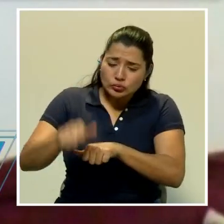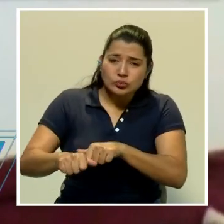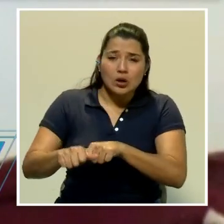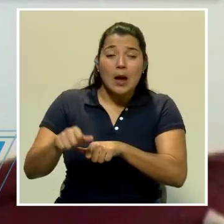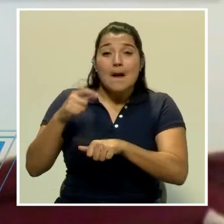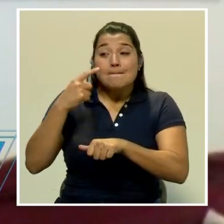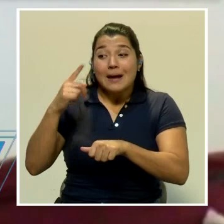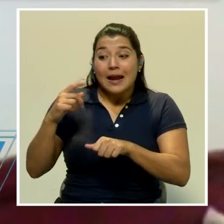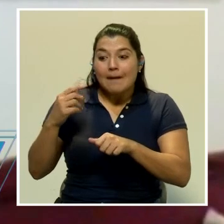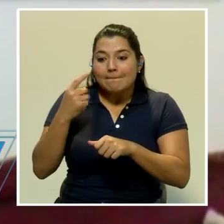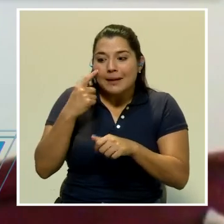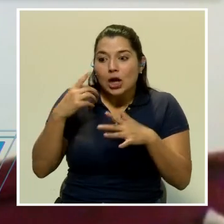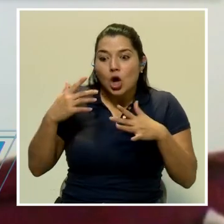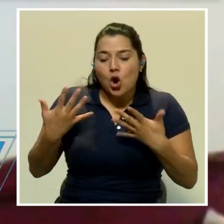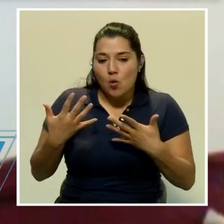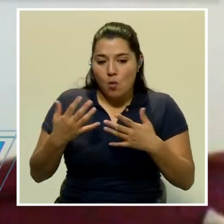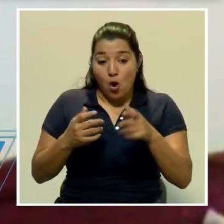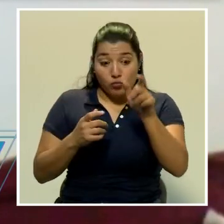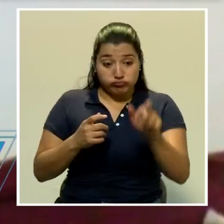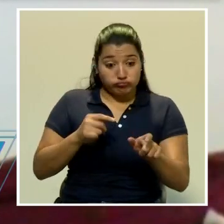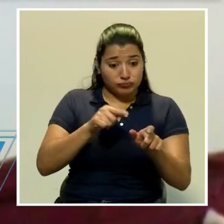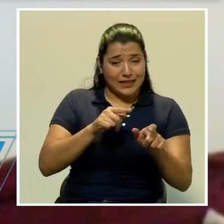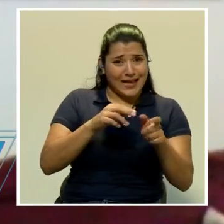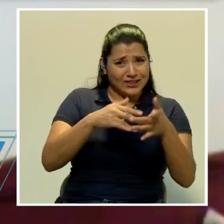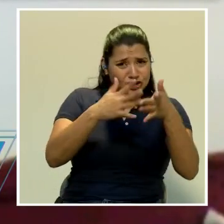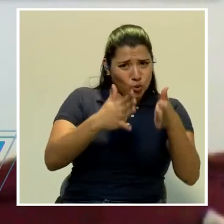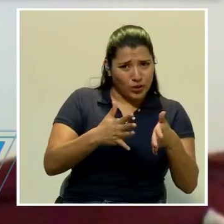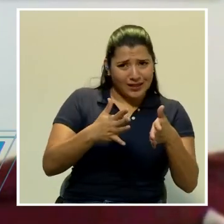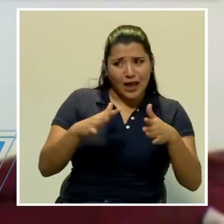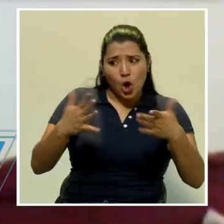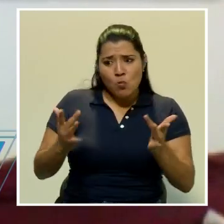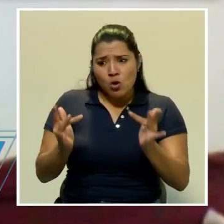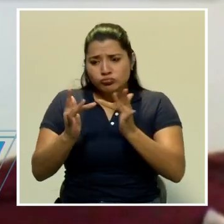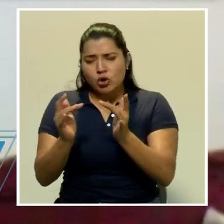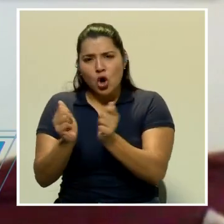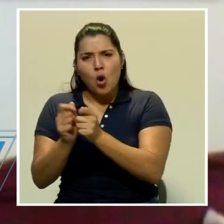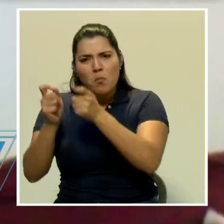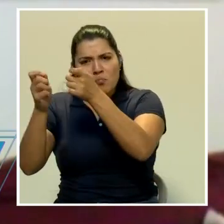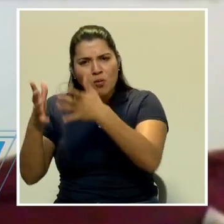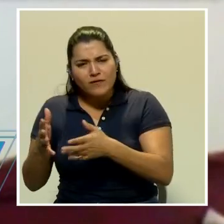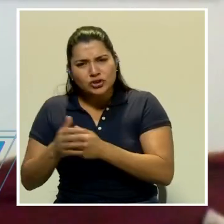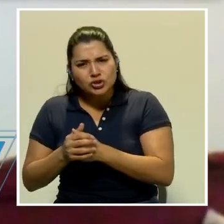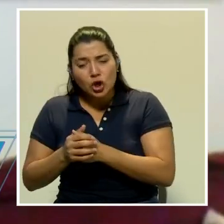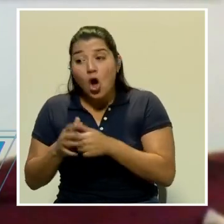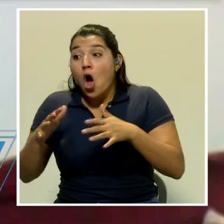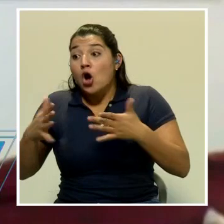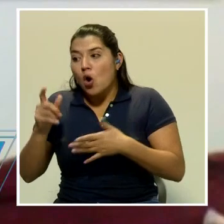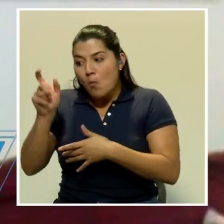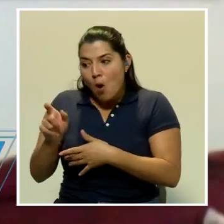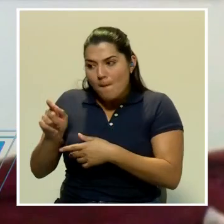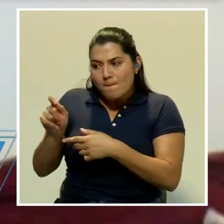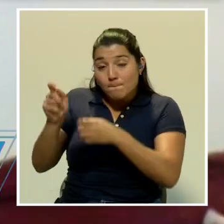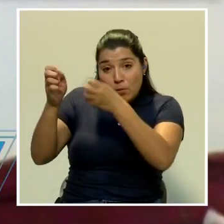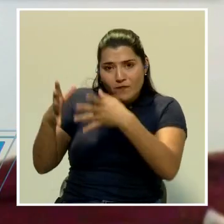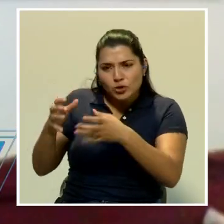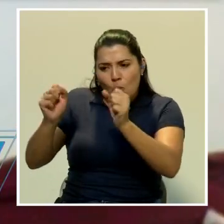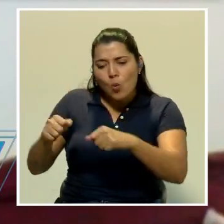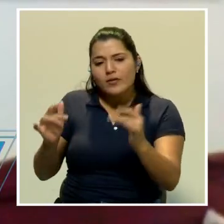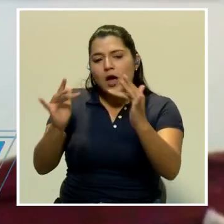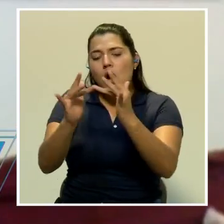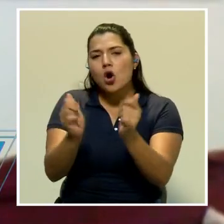cómo conectar al estudiante con el docente, cómo que el docente se conecte con la familia y con el